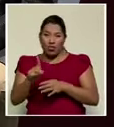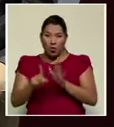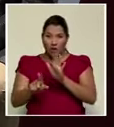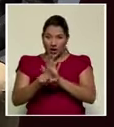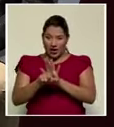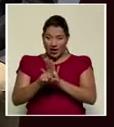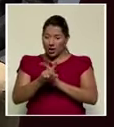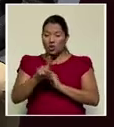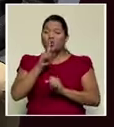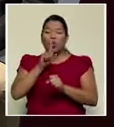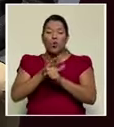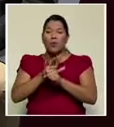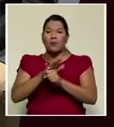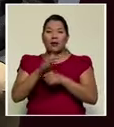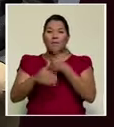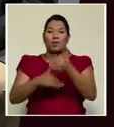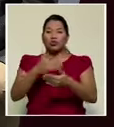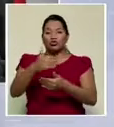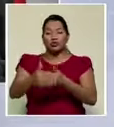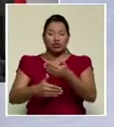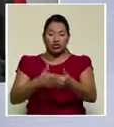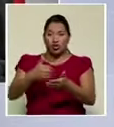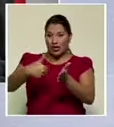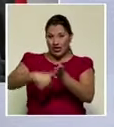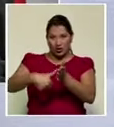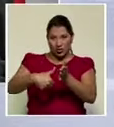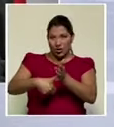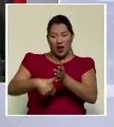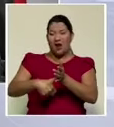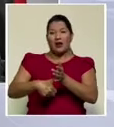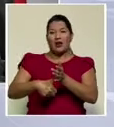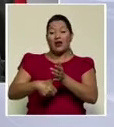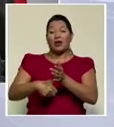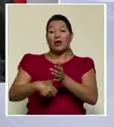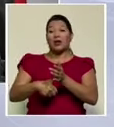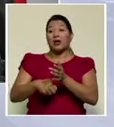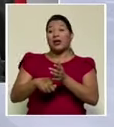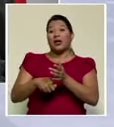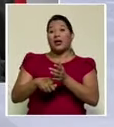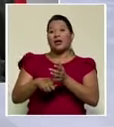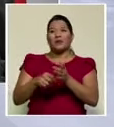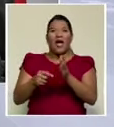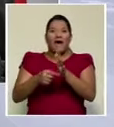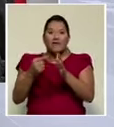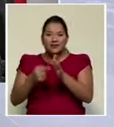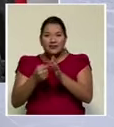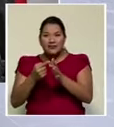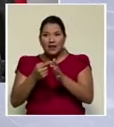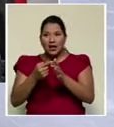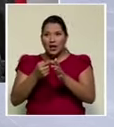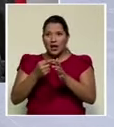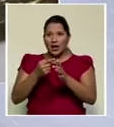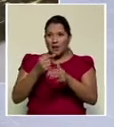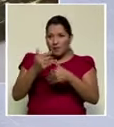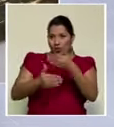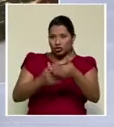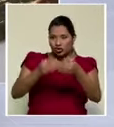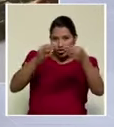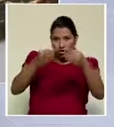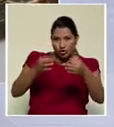proceso electoral donde las reglas son claras y los resultados inciertos. Aquí ya sabemos cuál es el resultado con la elección de Daniel